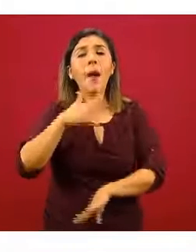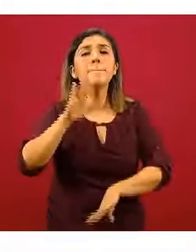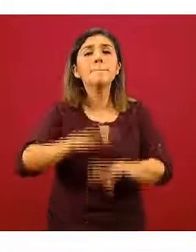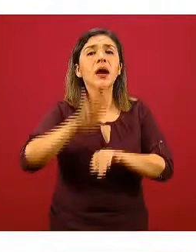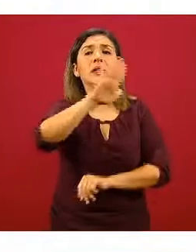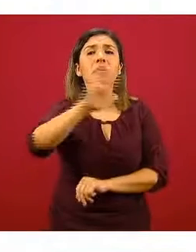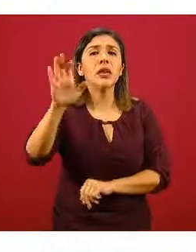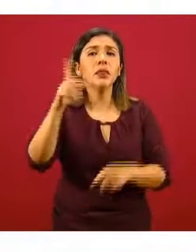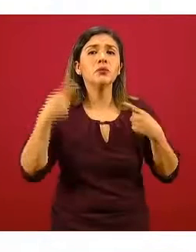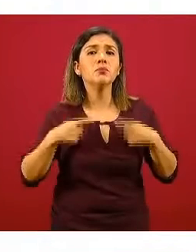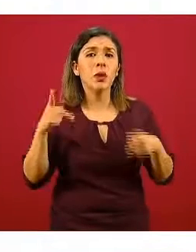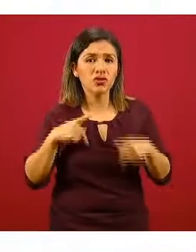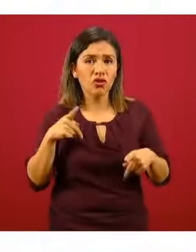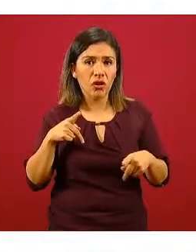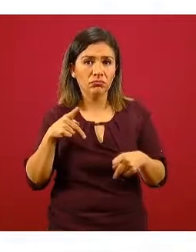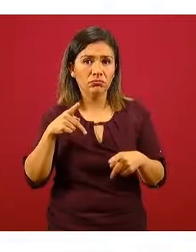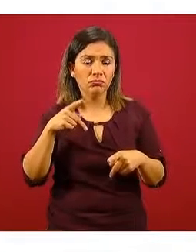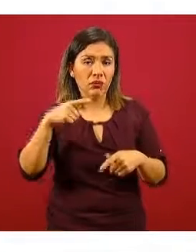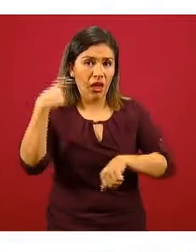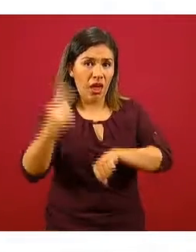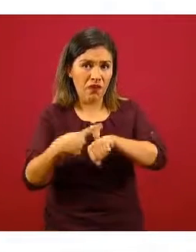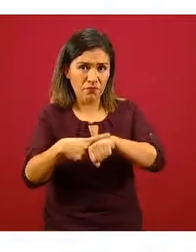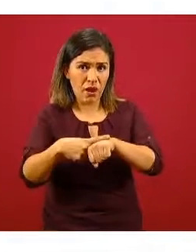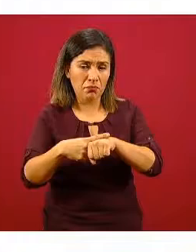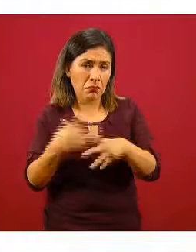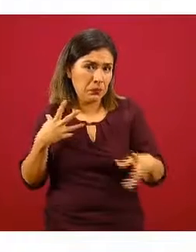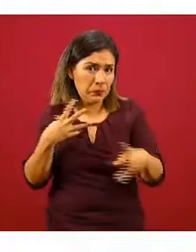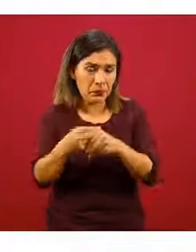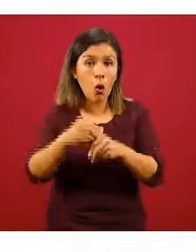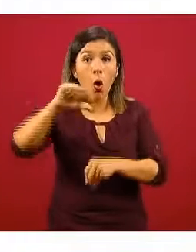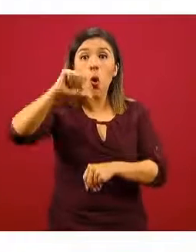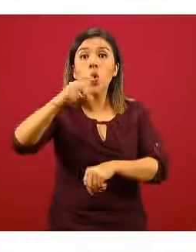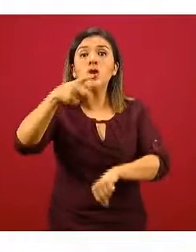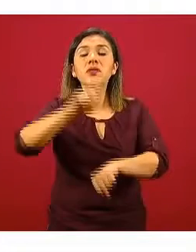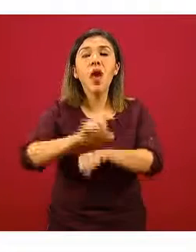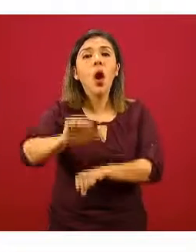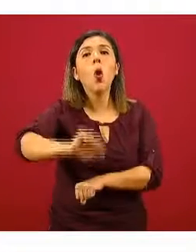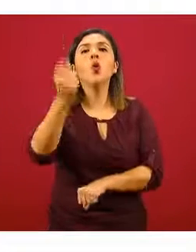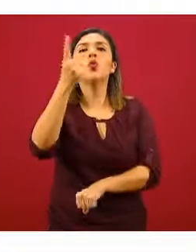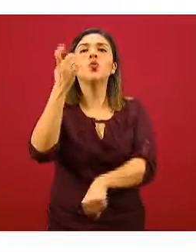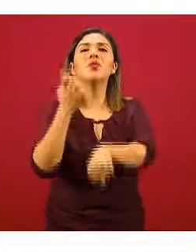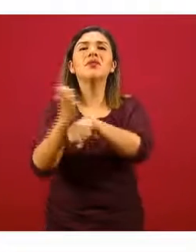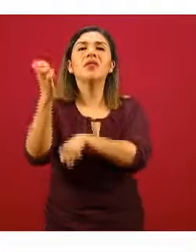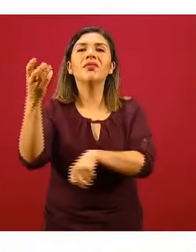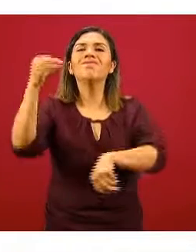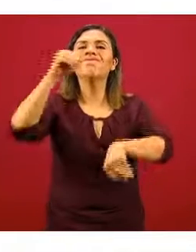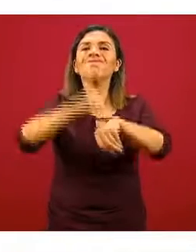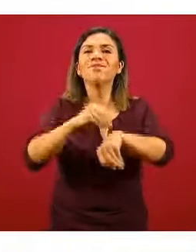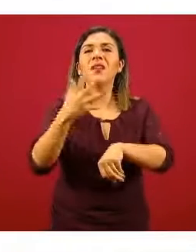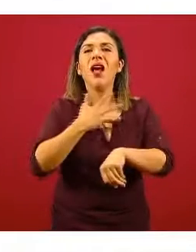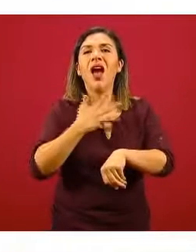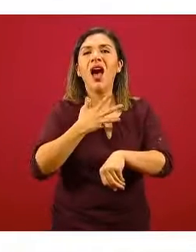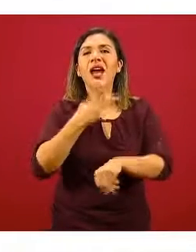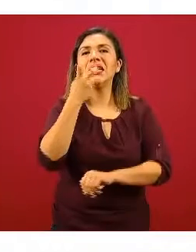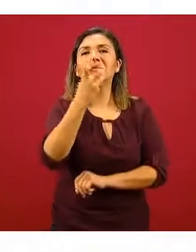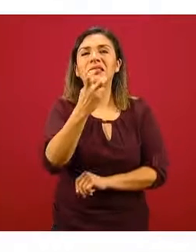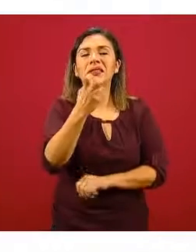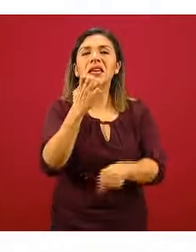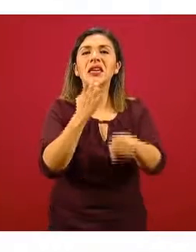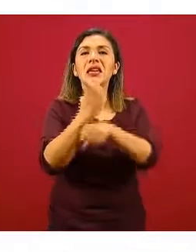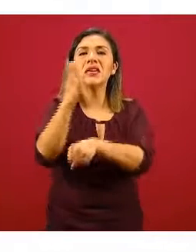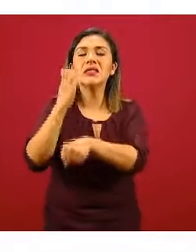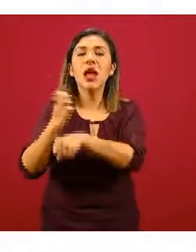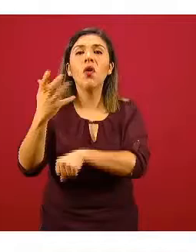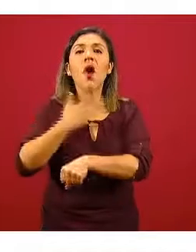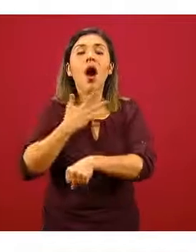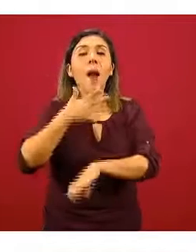500 casos acumulados. El día de hoy se suma un estado más a los estados que